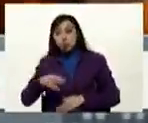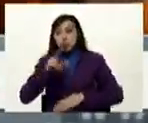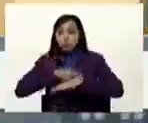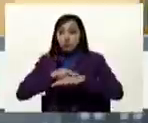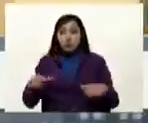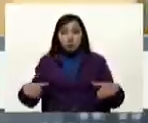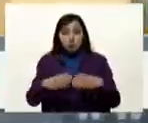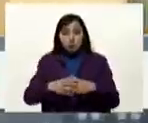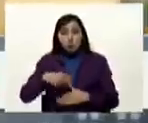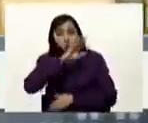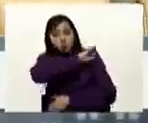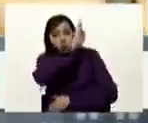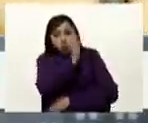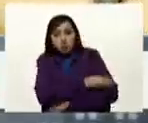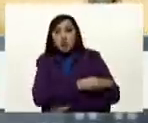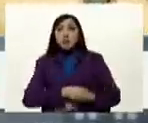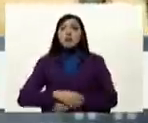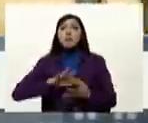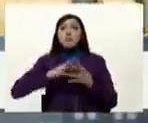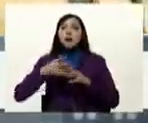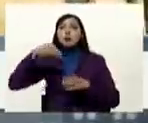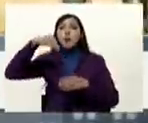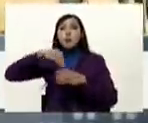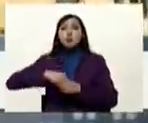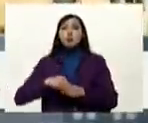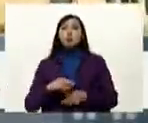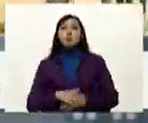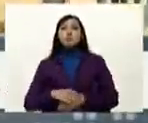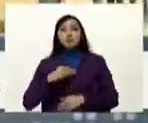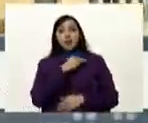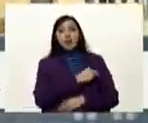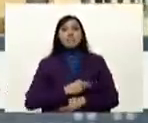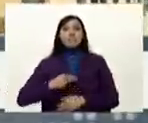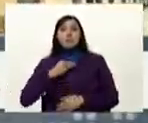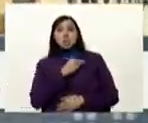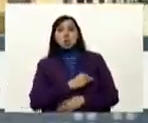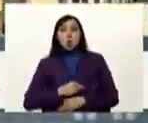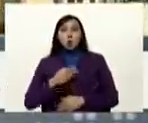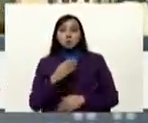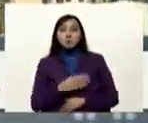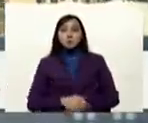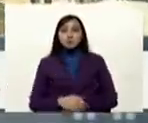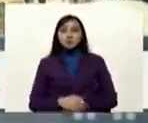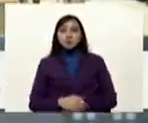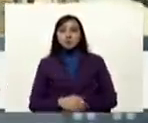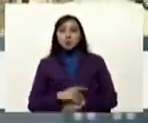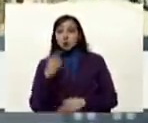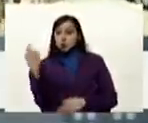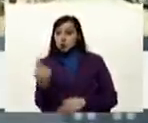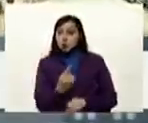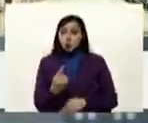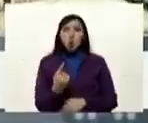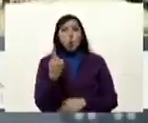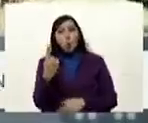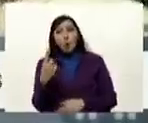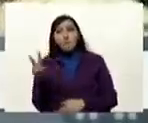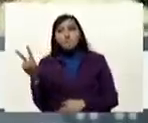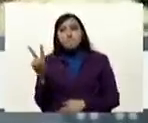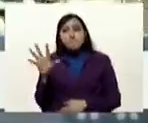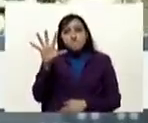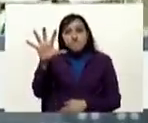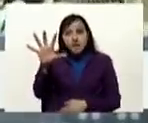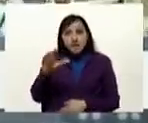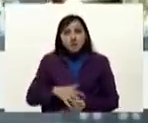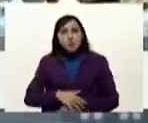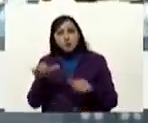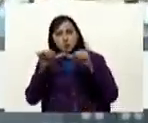y fortalecer Barrio Adentro, la misión Barrio Adentro. Solo un país como Venezuela, con